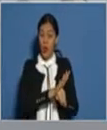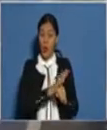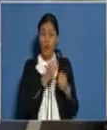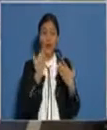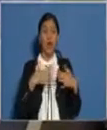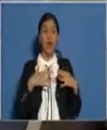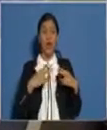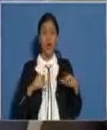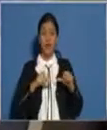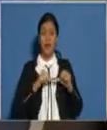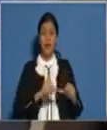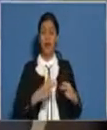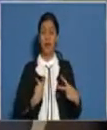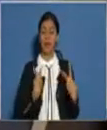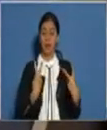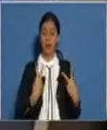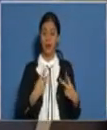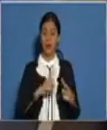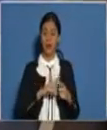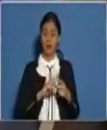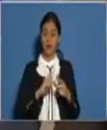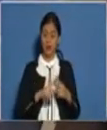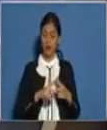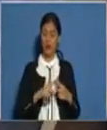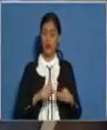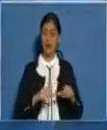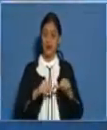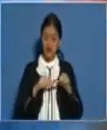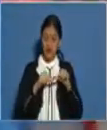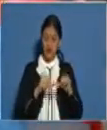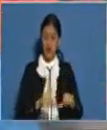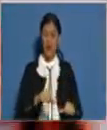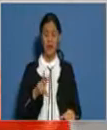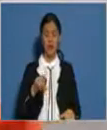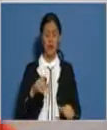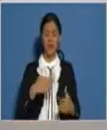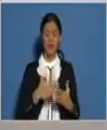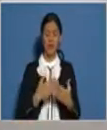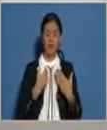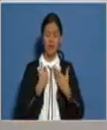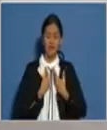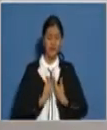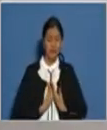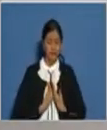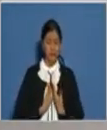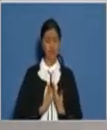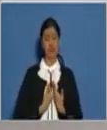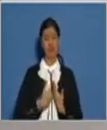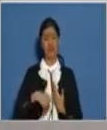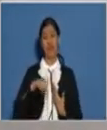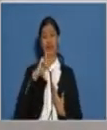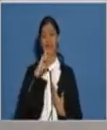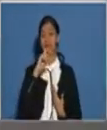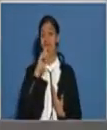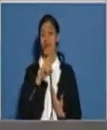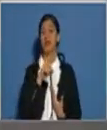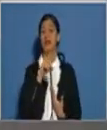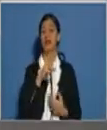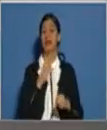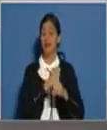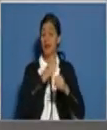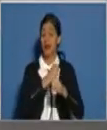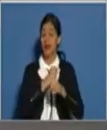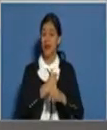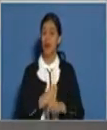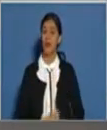sobrevivir. Así que continuemos, compañeros, no decaigamos. Es difícil la tarea, es arduo, hay